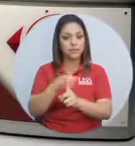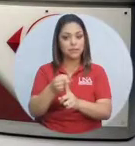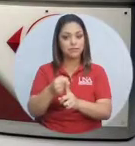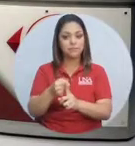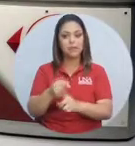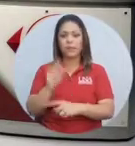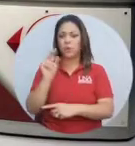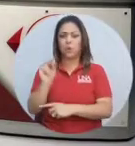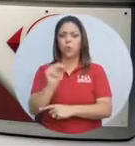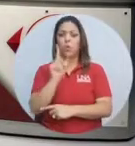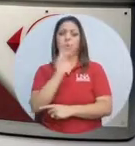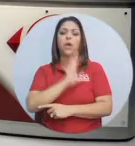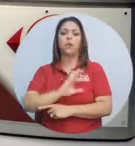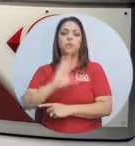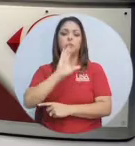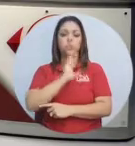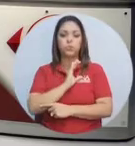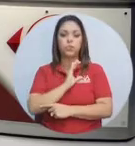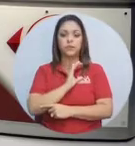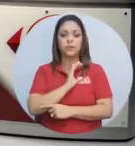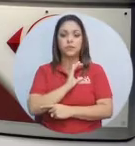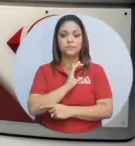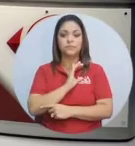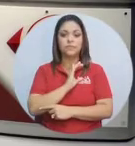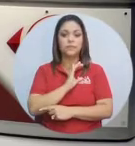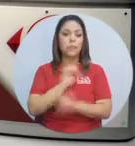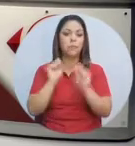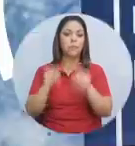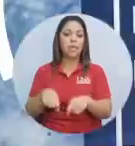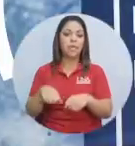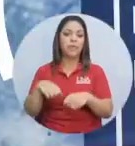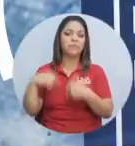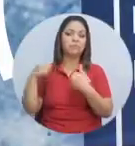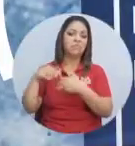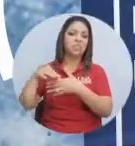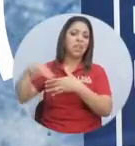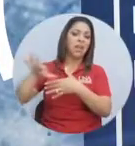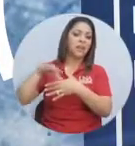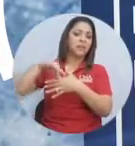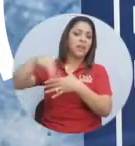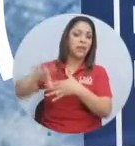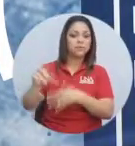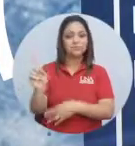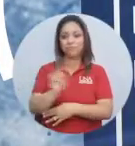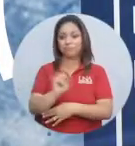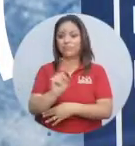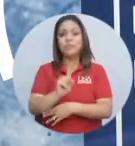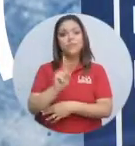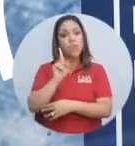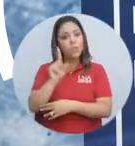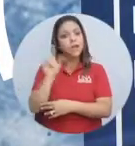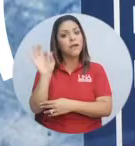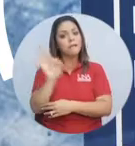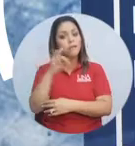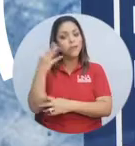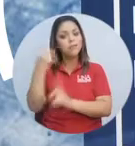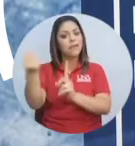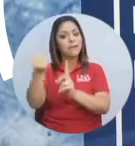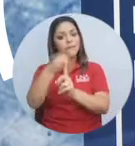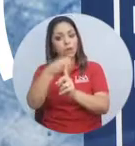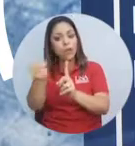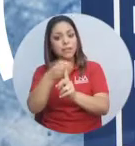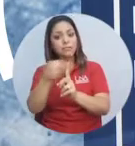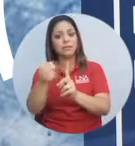no es una conducta que podemos dejar pasar. O sea, es una forma de violencia y por ende